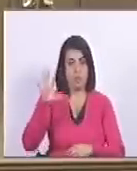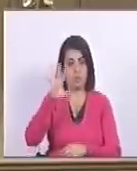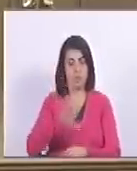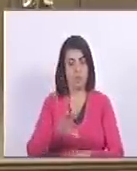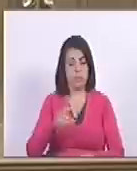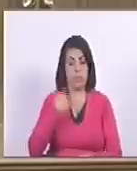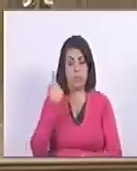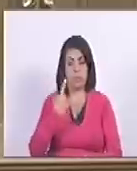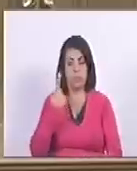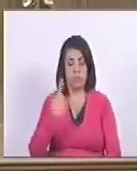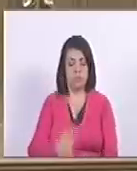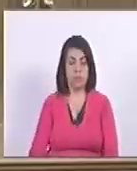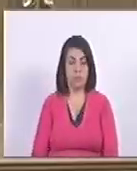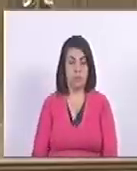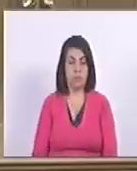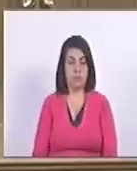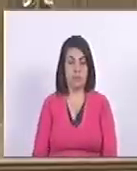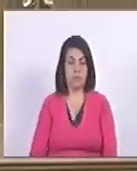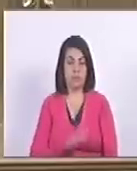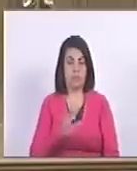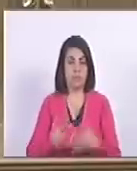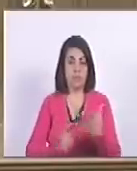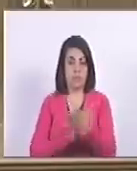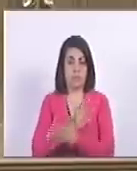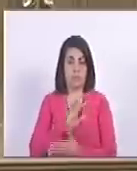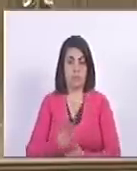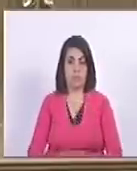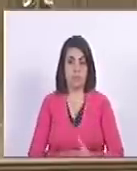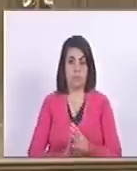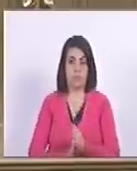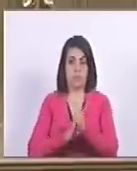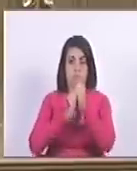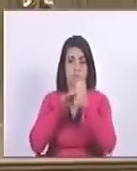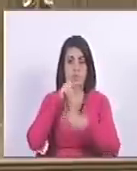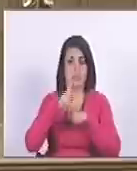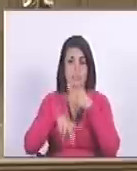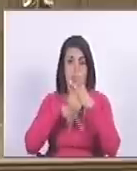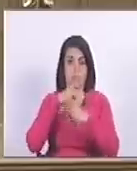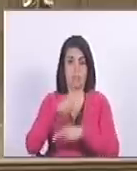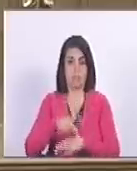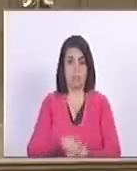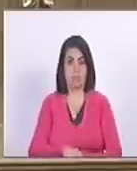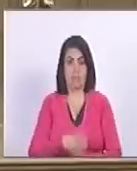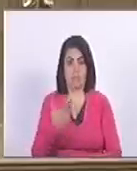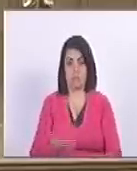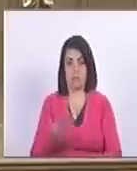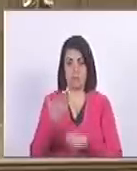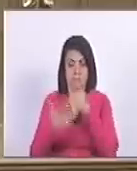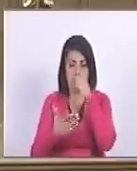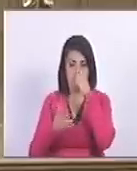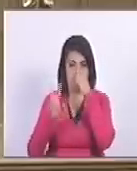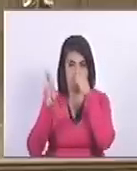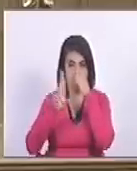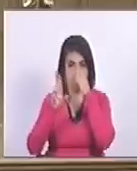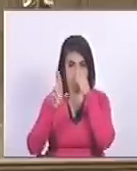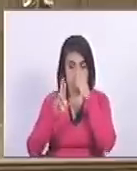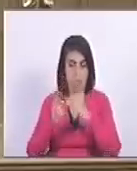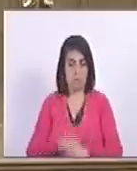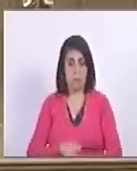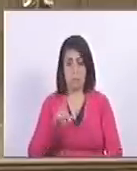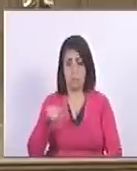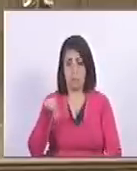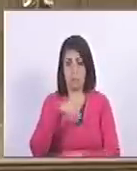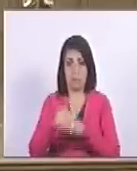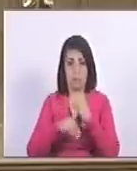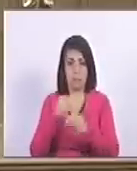que no solo afectaban a dirigentes políticos importantes de la revolución, sino que